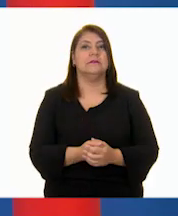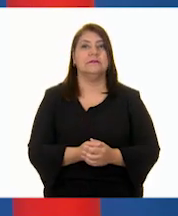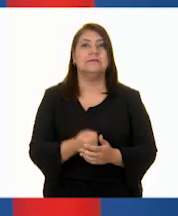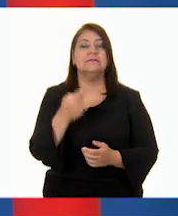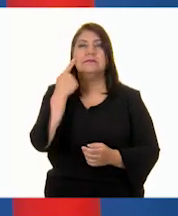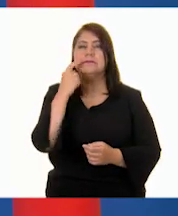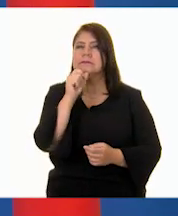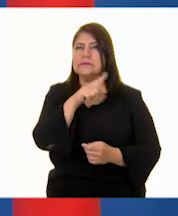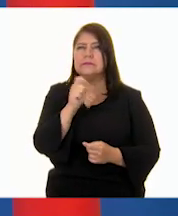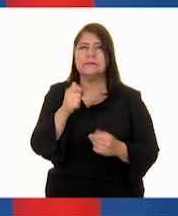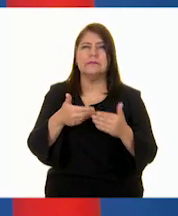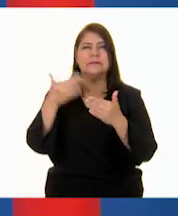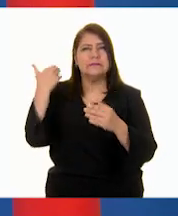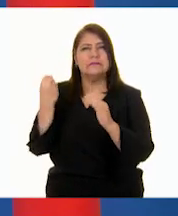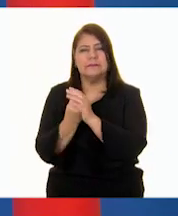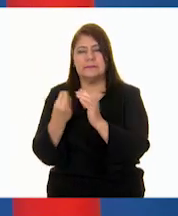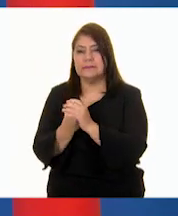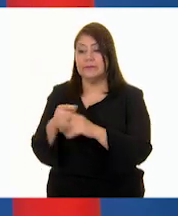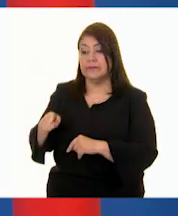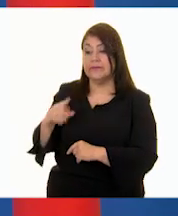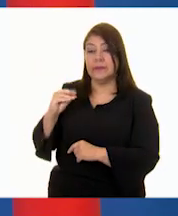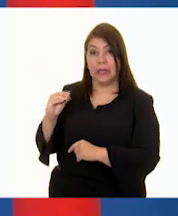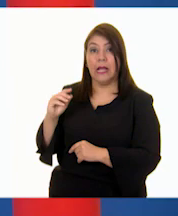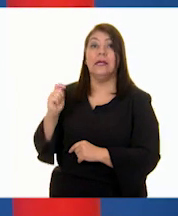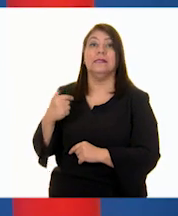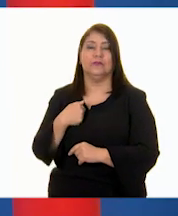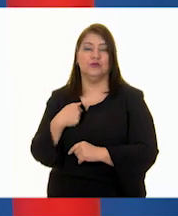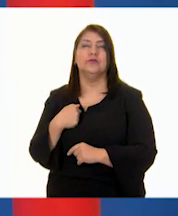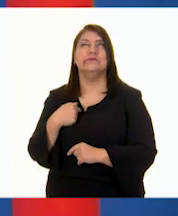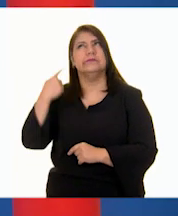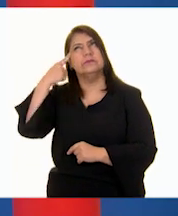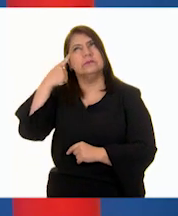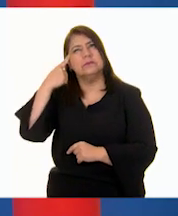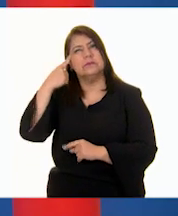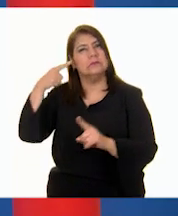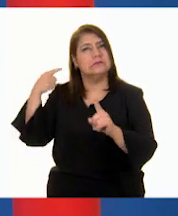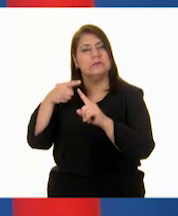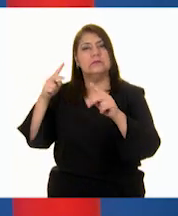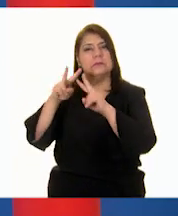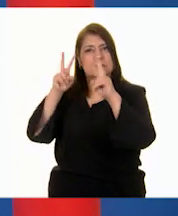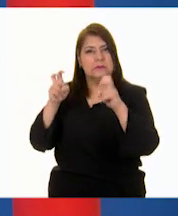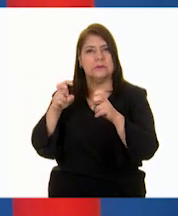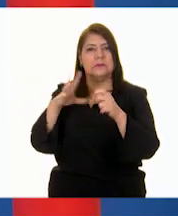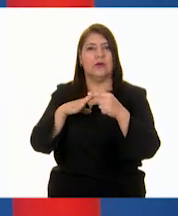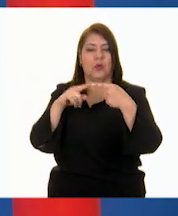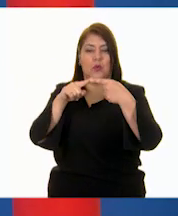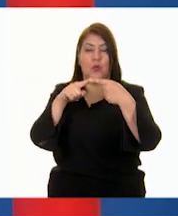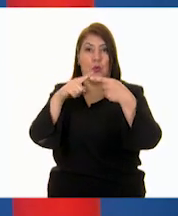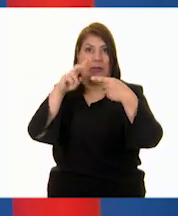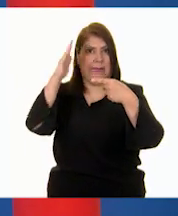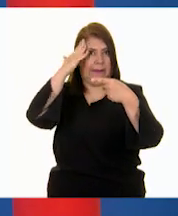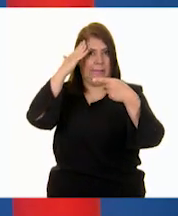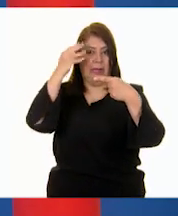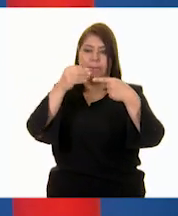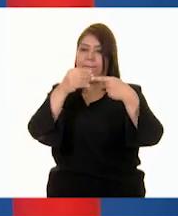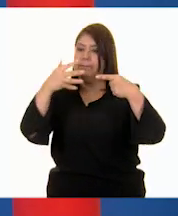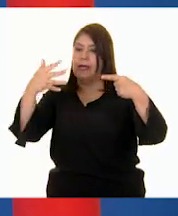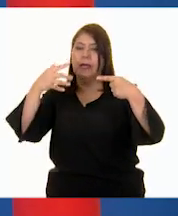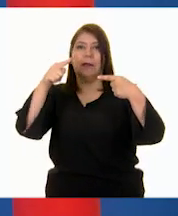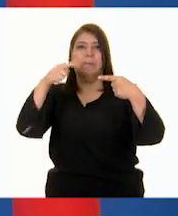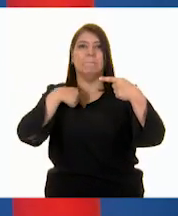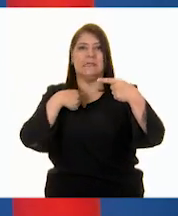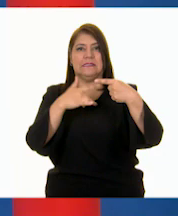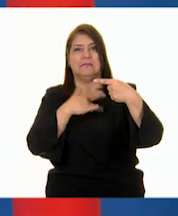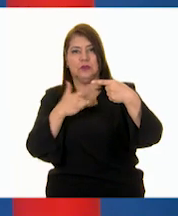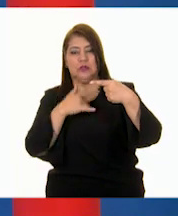expuse en la clase anterior, Tony y yo, de nuestro tema, elegimos centrarnos en 4 subtemas. 1. Mis emociones. 2.